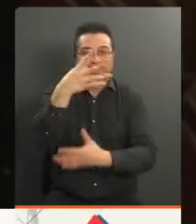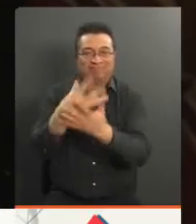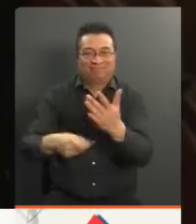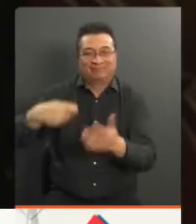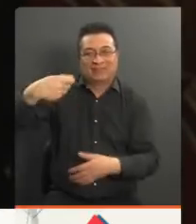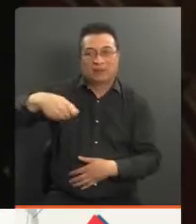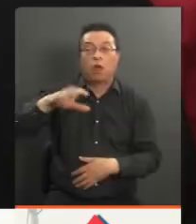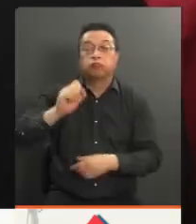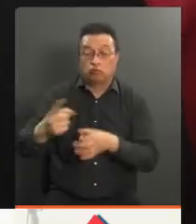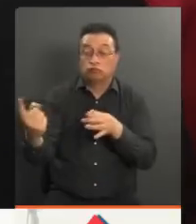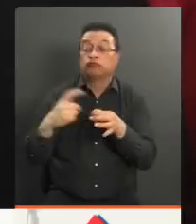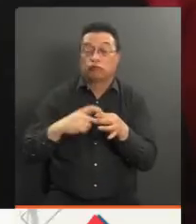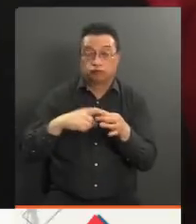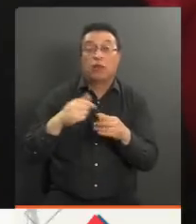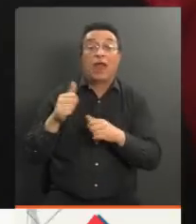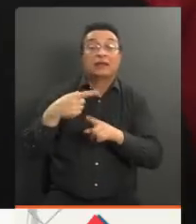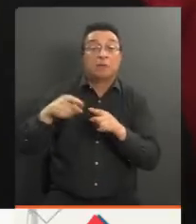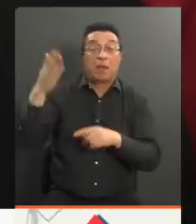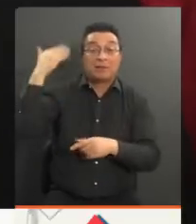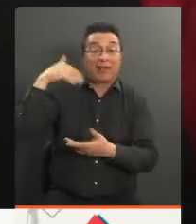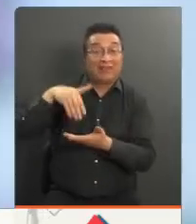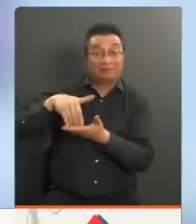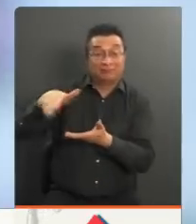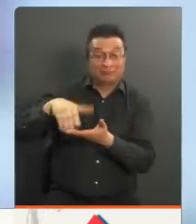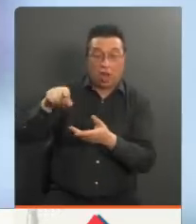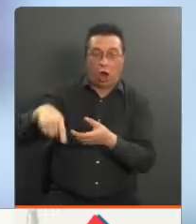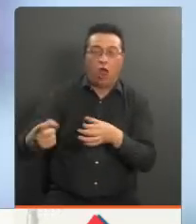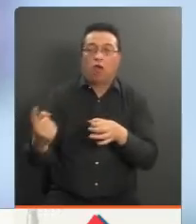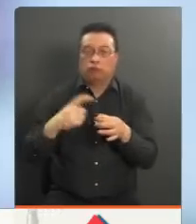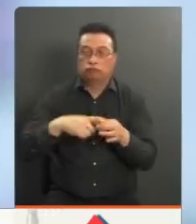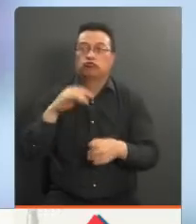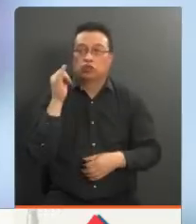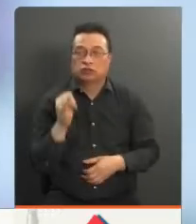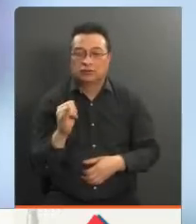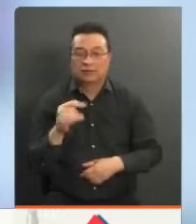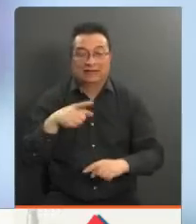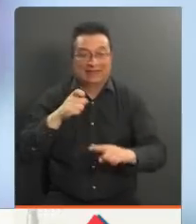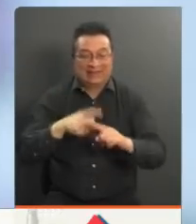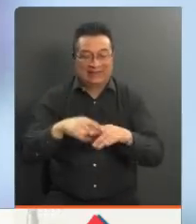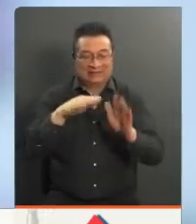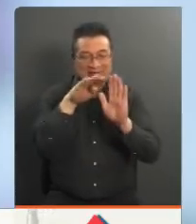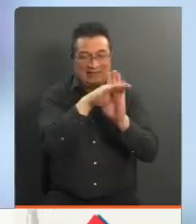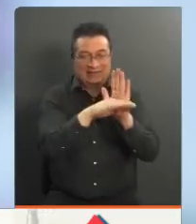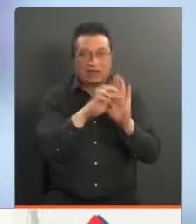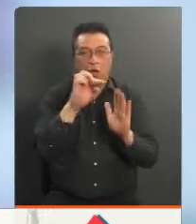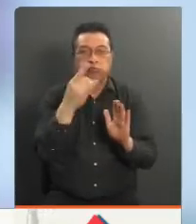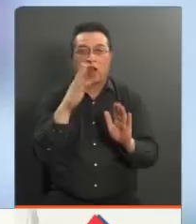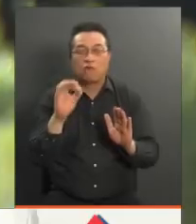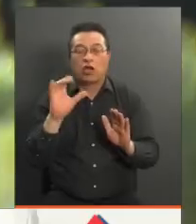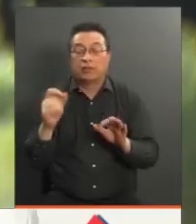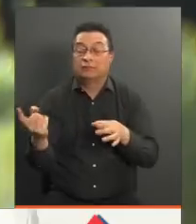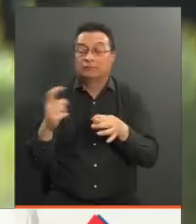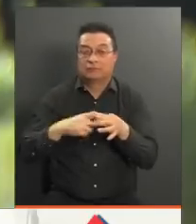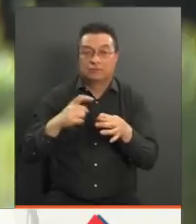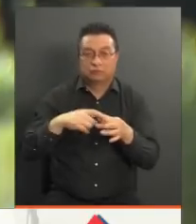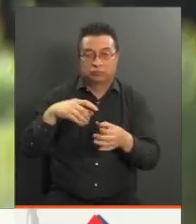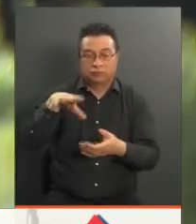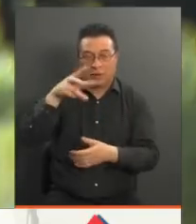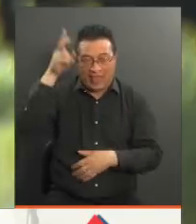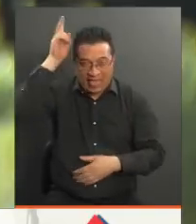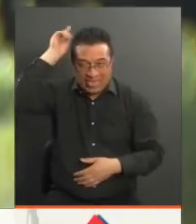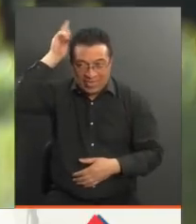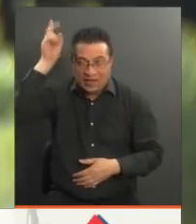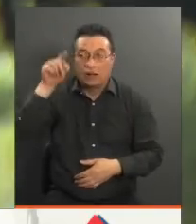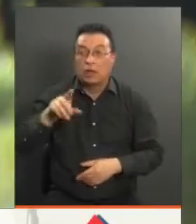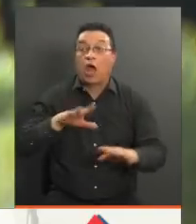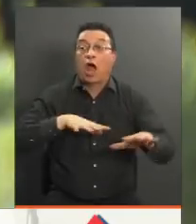algunos de los que la semana pasada habían rechazado en el Pleno, una parte de la ex lista del pueblo y los escaños indígenas. Y hay cuestiones que a uno